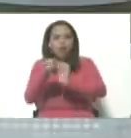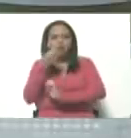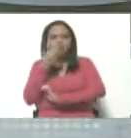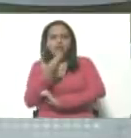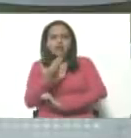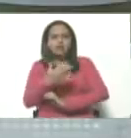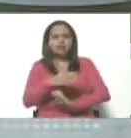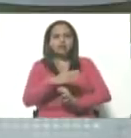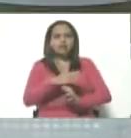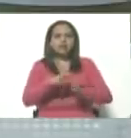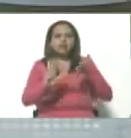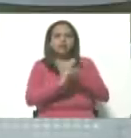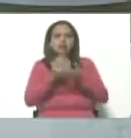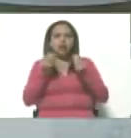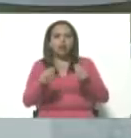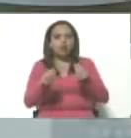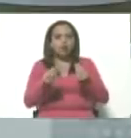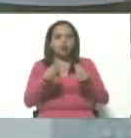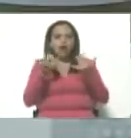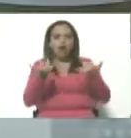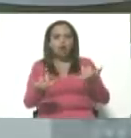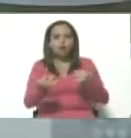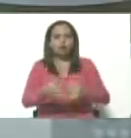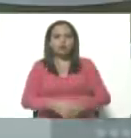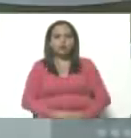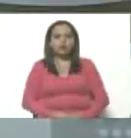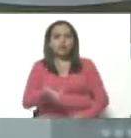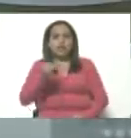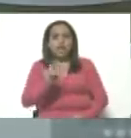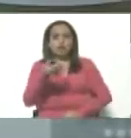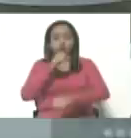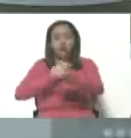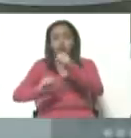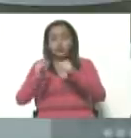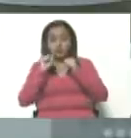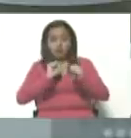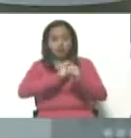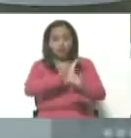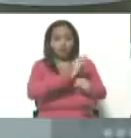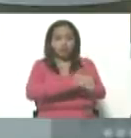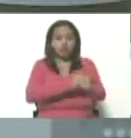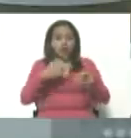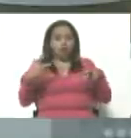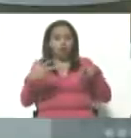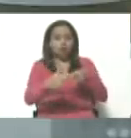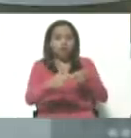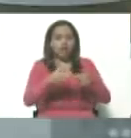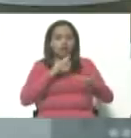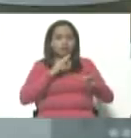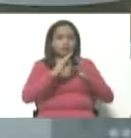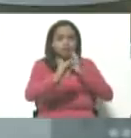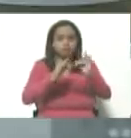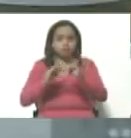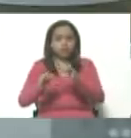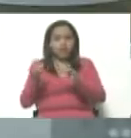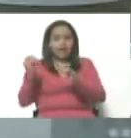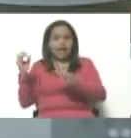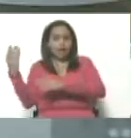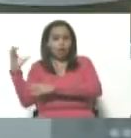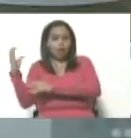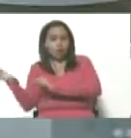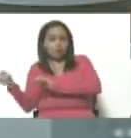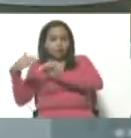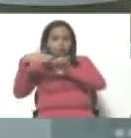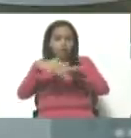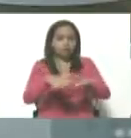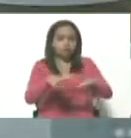a detalle la situación real. Estamos en una batalla tremenda por cortar el virus colombiano que se está expandiendo en